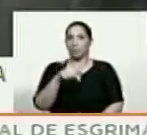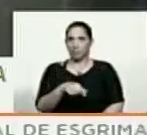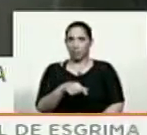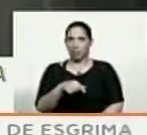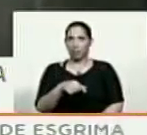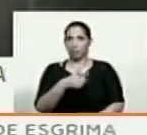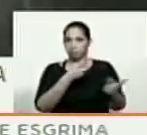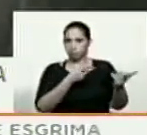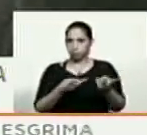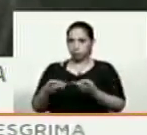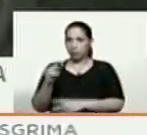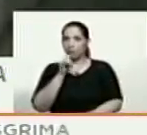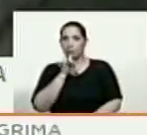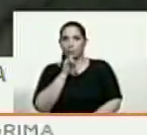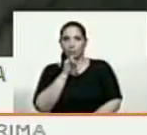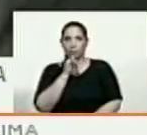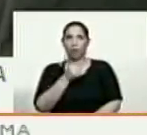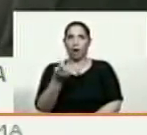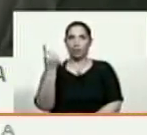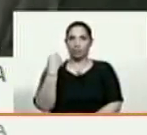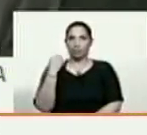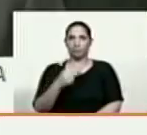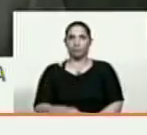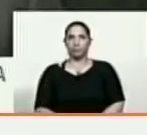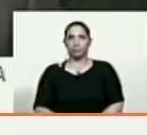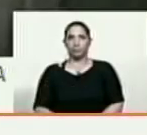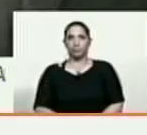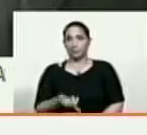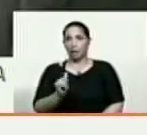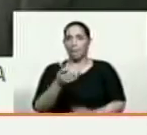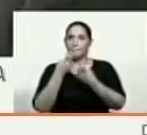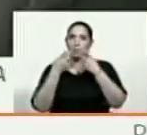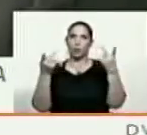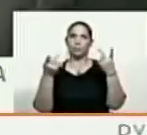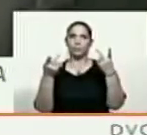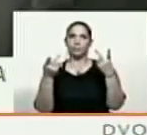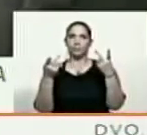como información el día de ayer. Hay una declaración